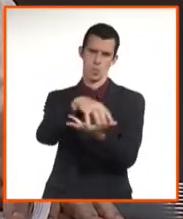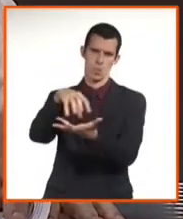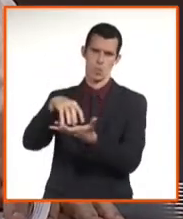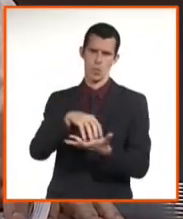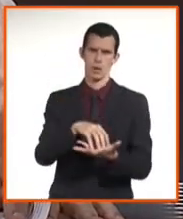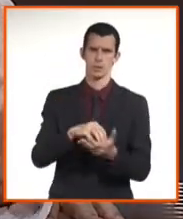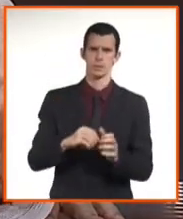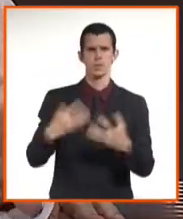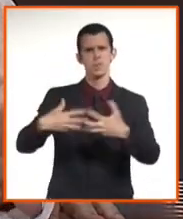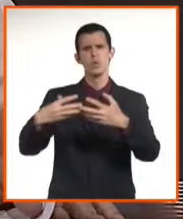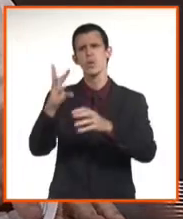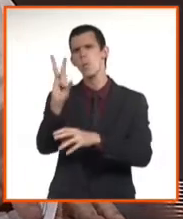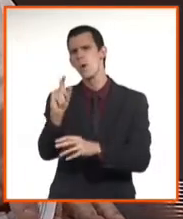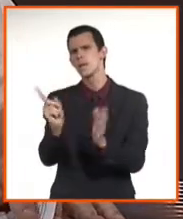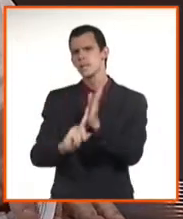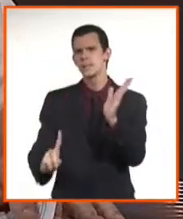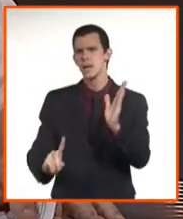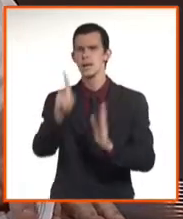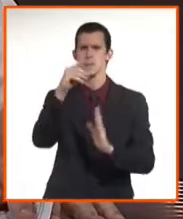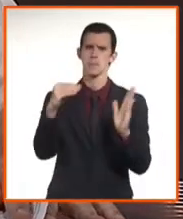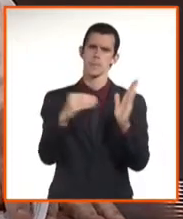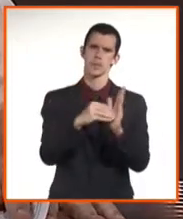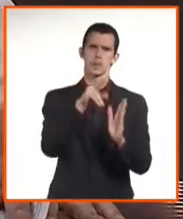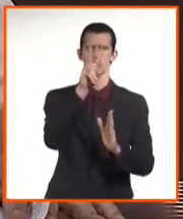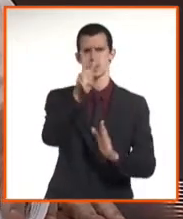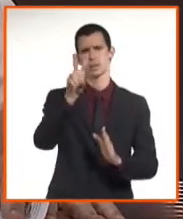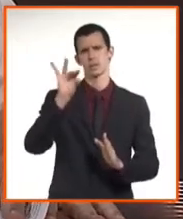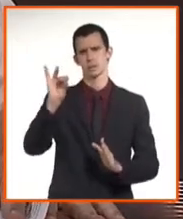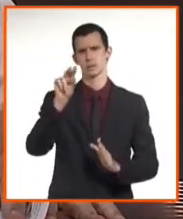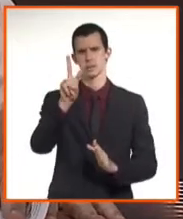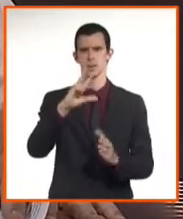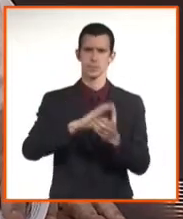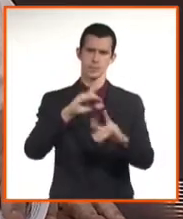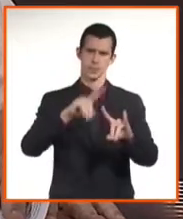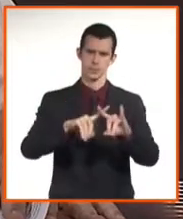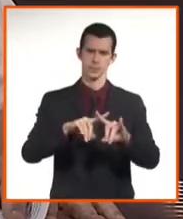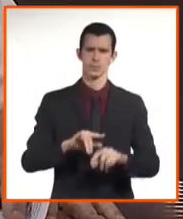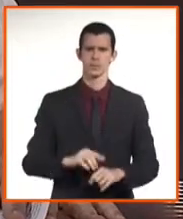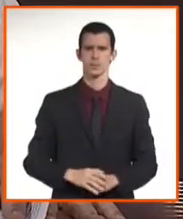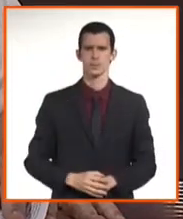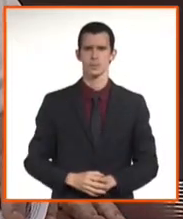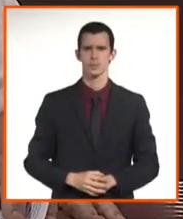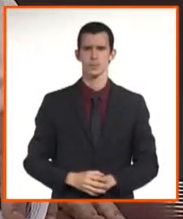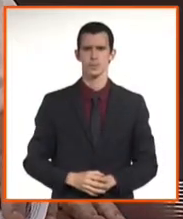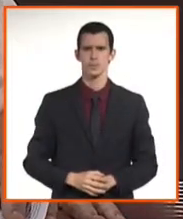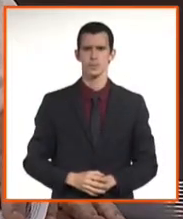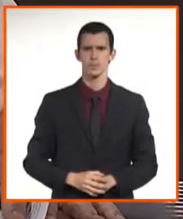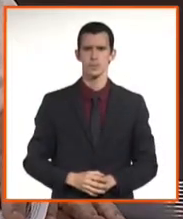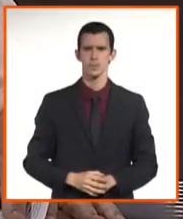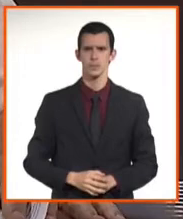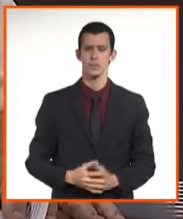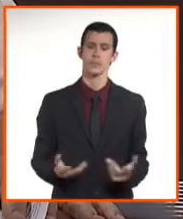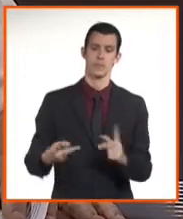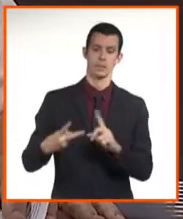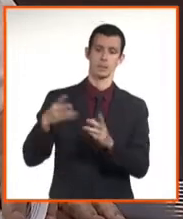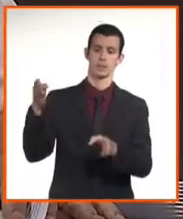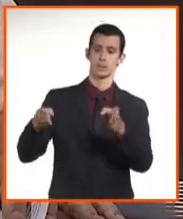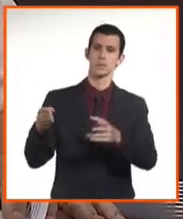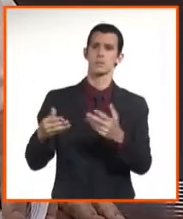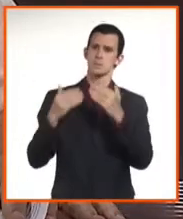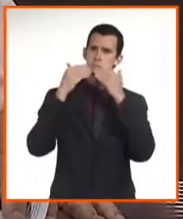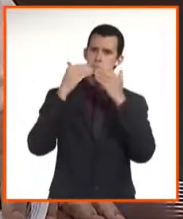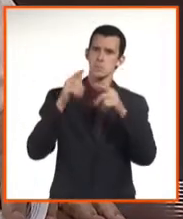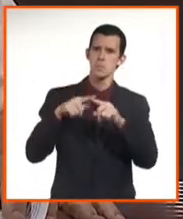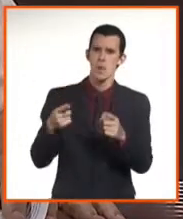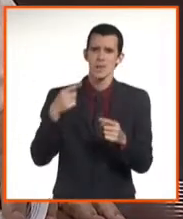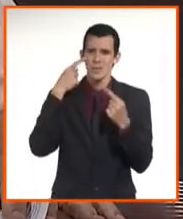potencia total instalada de 1.272 megawatts. Este programa afianzó las reservas del sistema para operar de manera